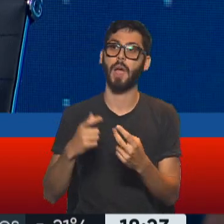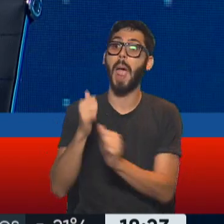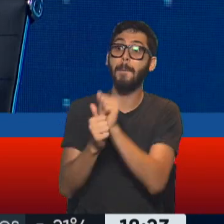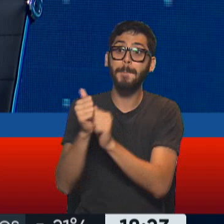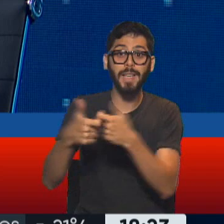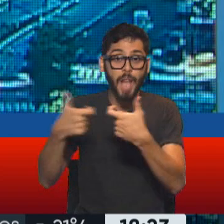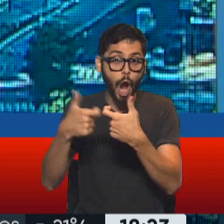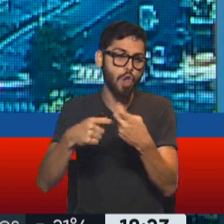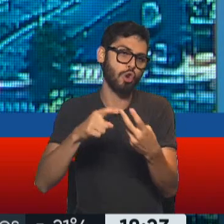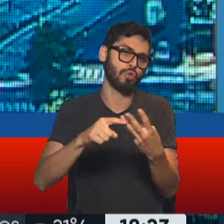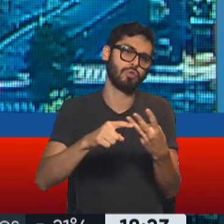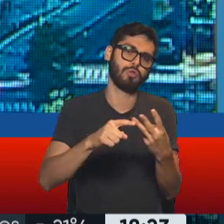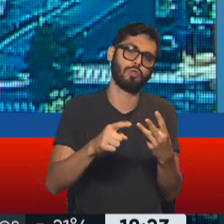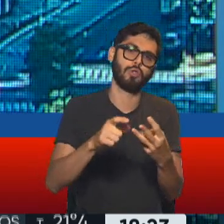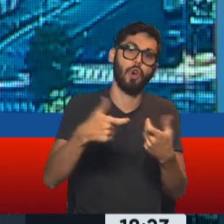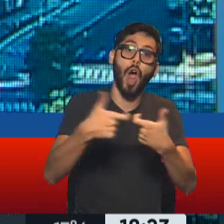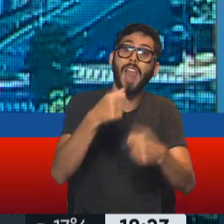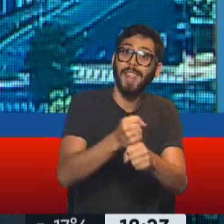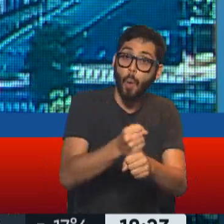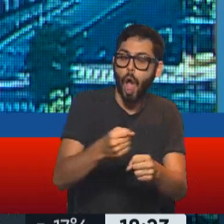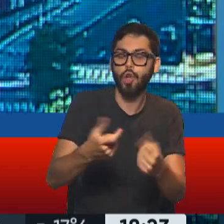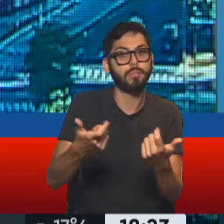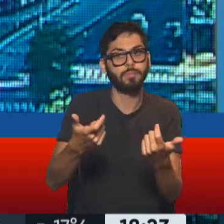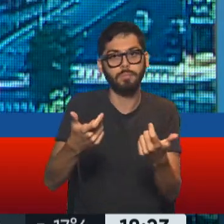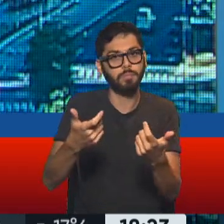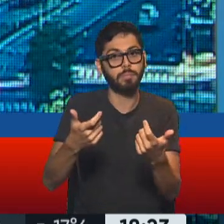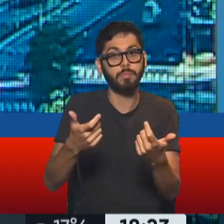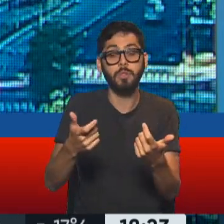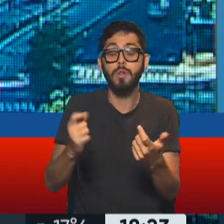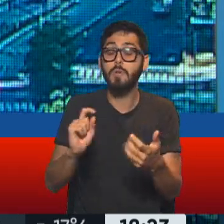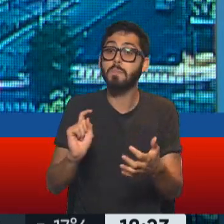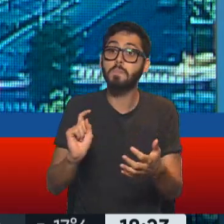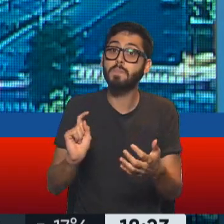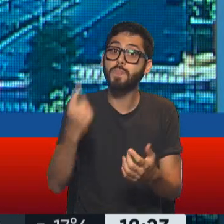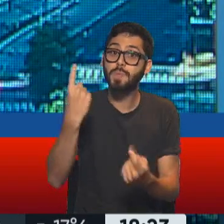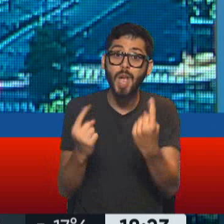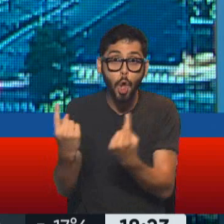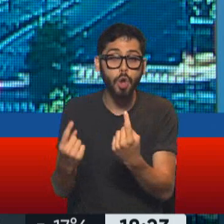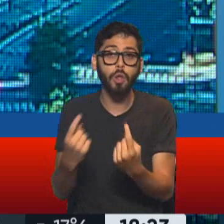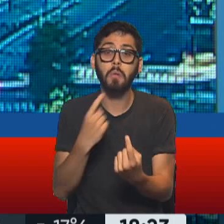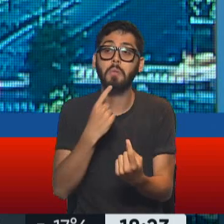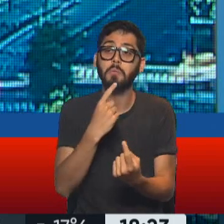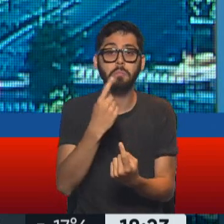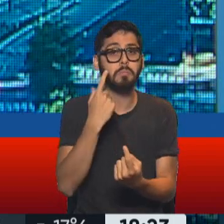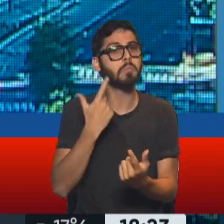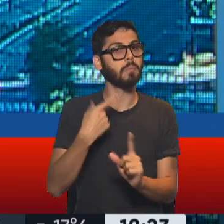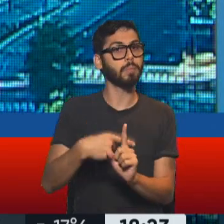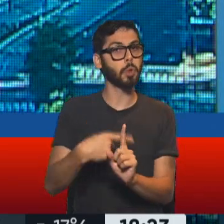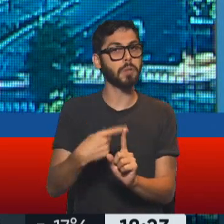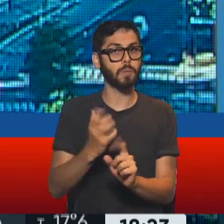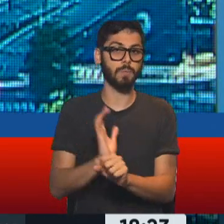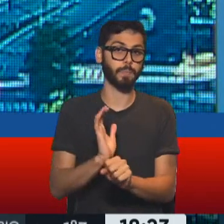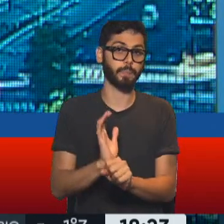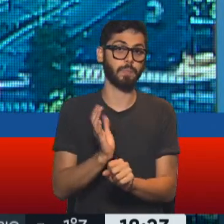empresarias, organizaciones de trabajadores, la primera reacción fue positiva, al menos para esto que demandaba